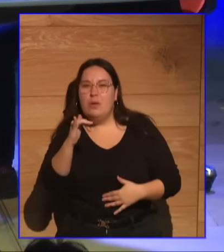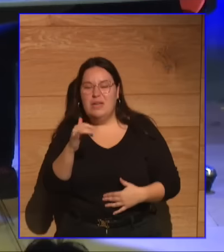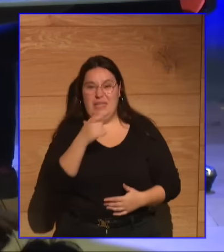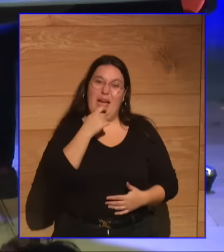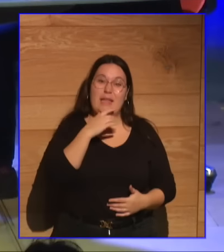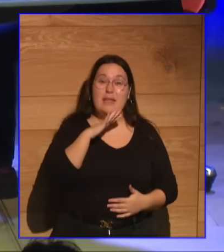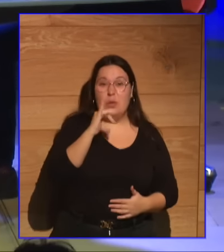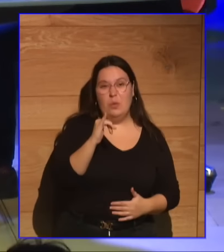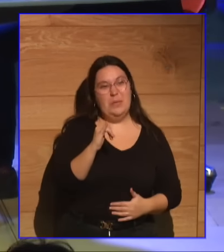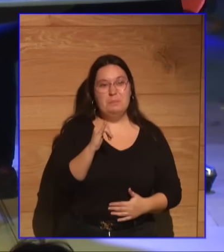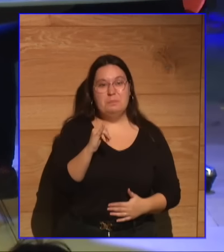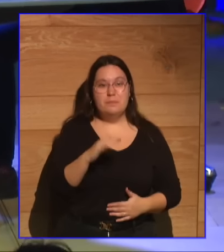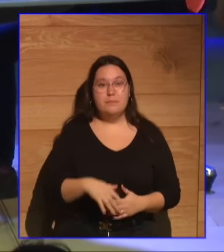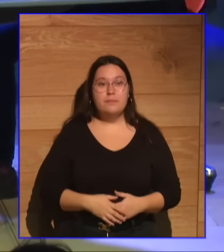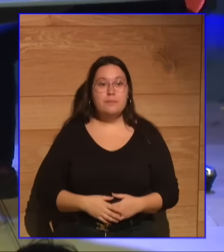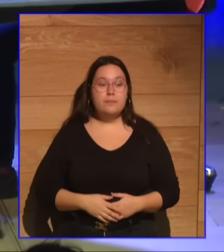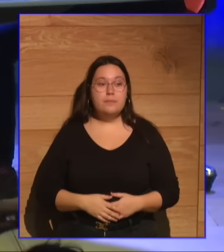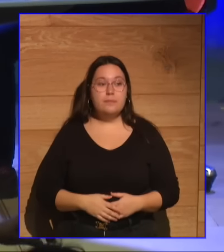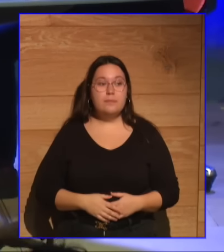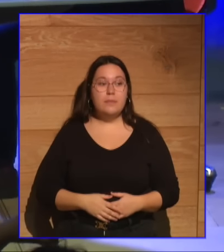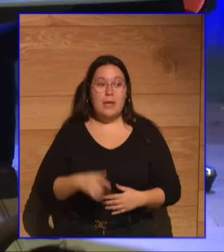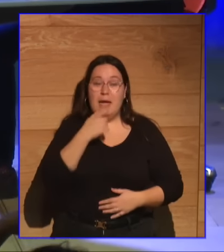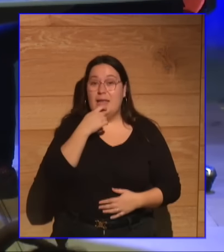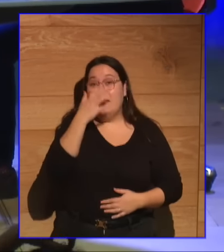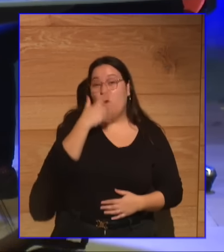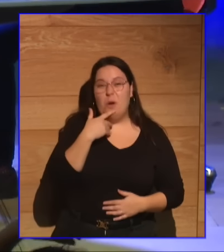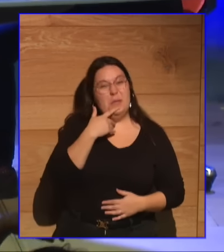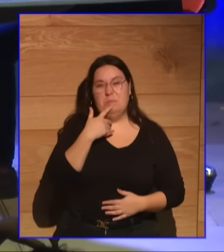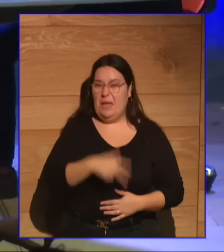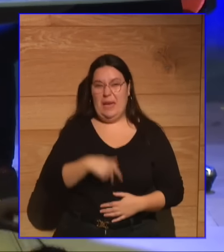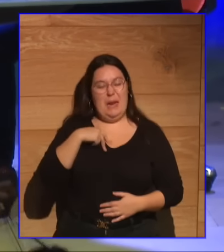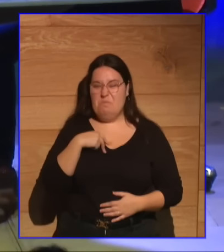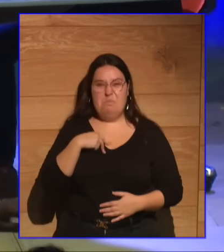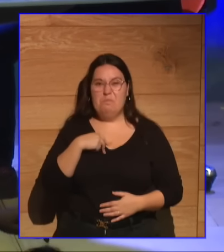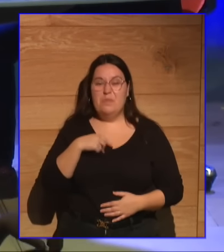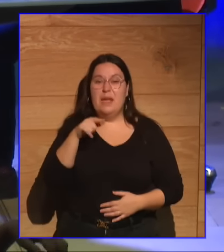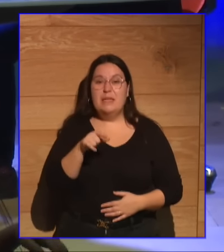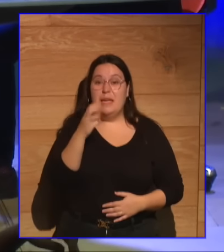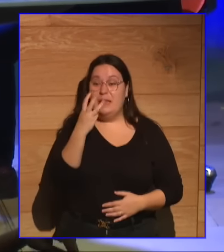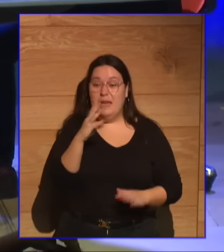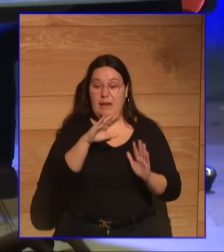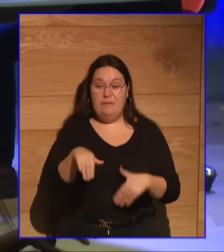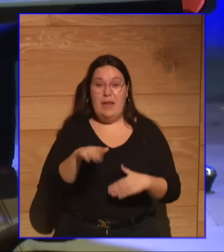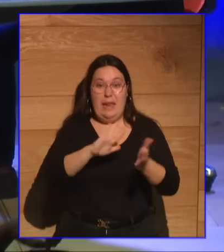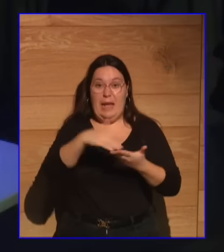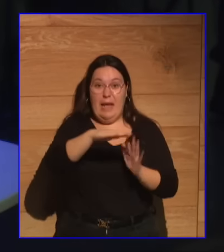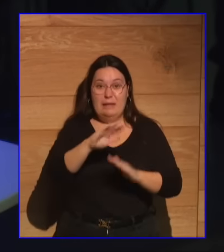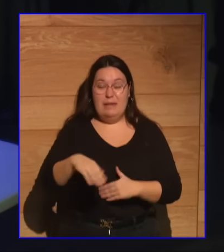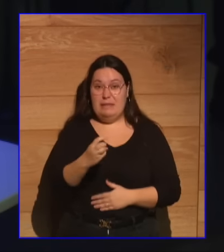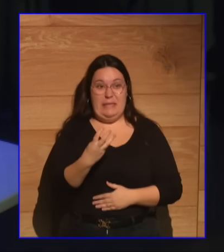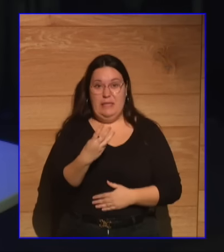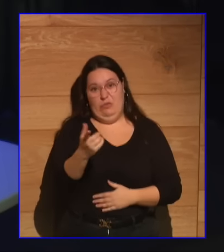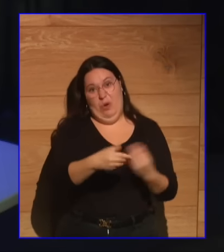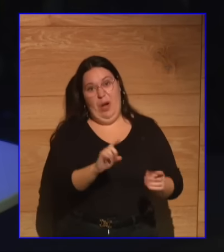azules. No hay que hacer galletas que no sean que sean de colores en general. O sea, esas que quedan tres al acabar, de esas no hagan